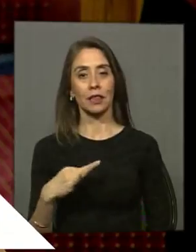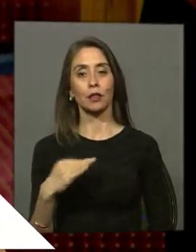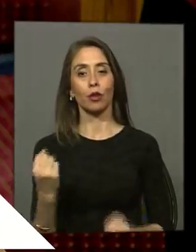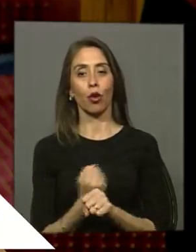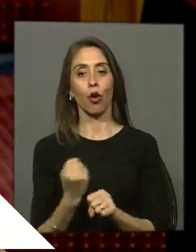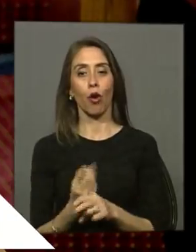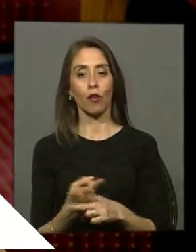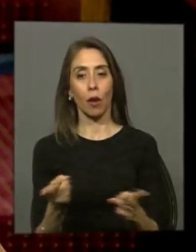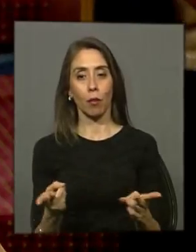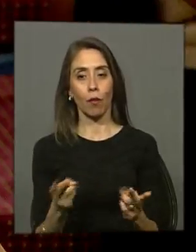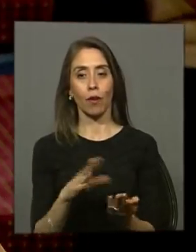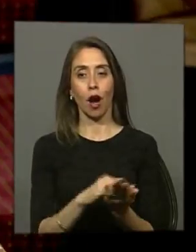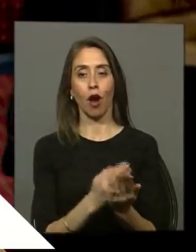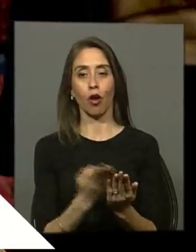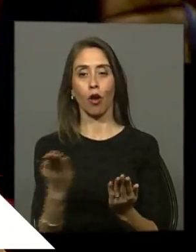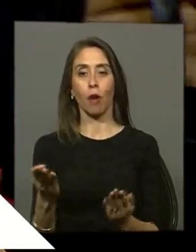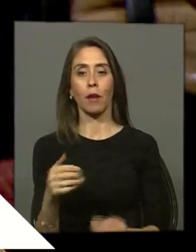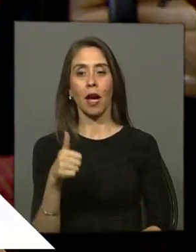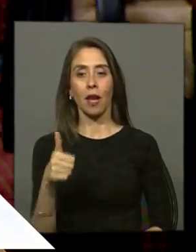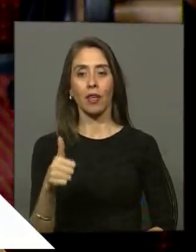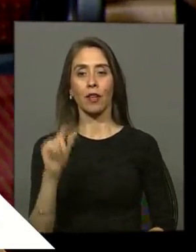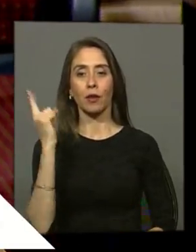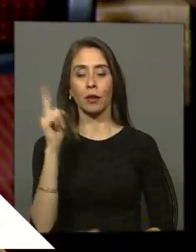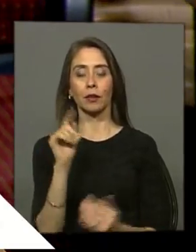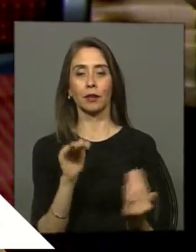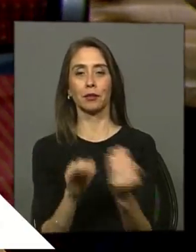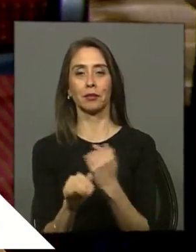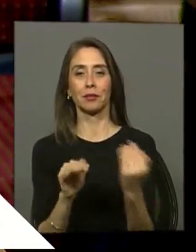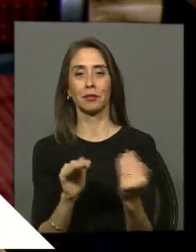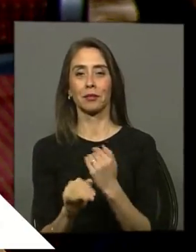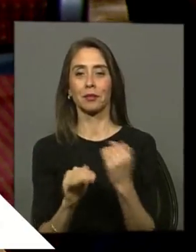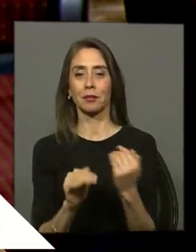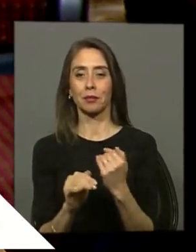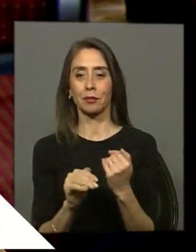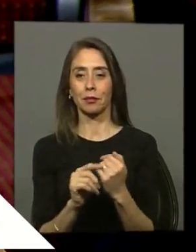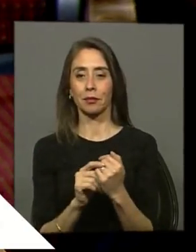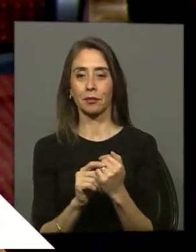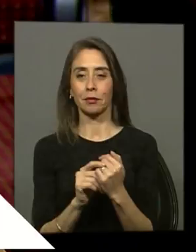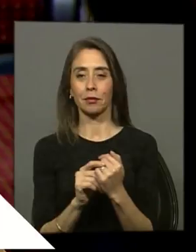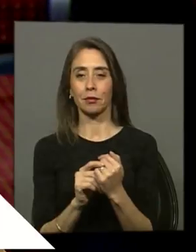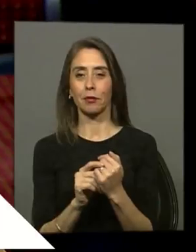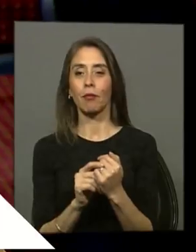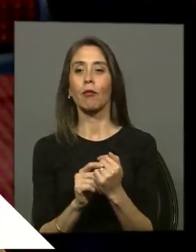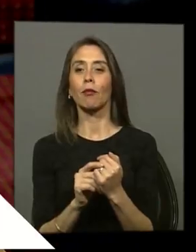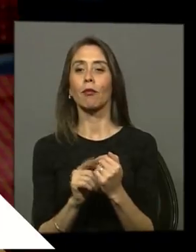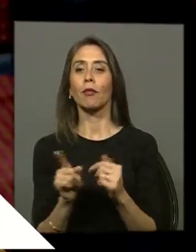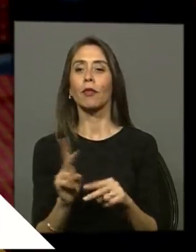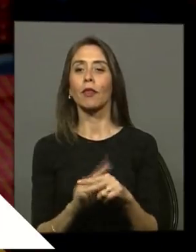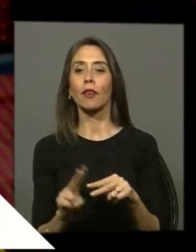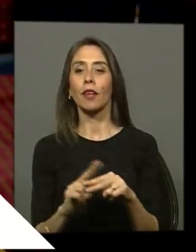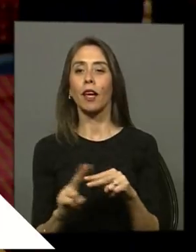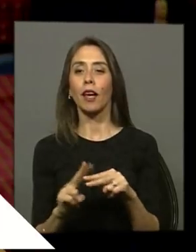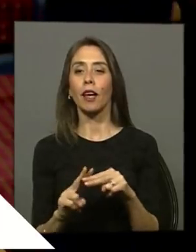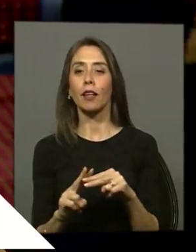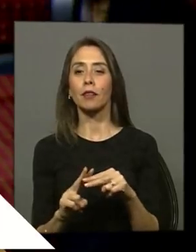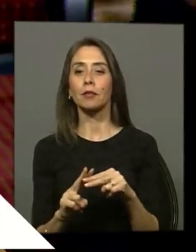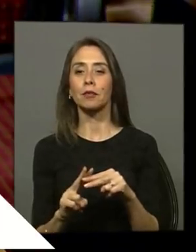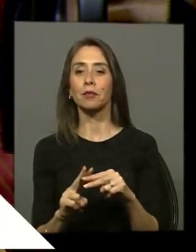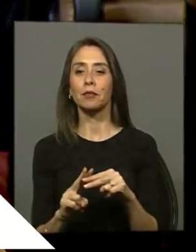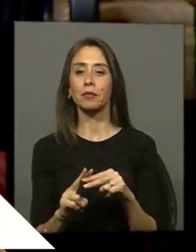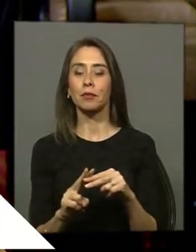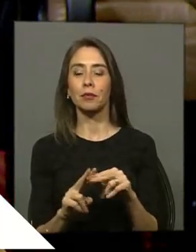copia al director general de realidad para que arbite respecto a una situación que se está produciendo